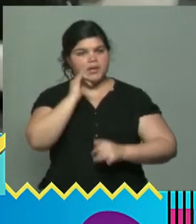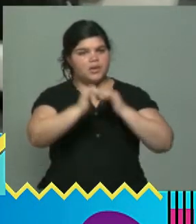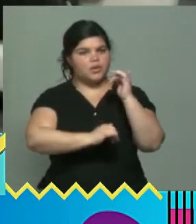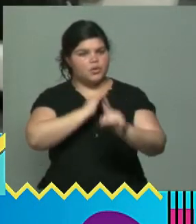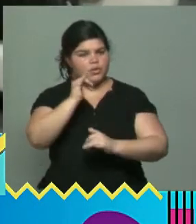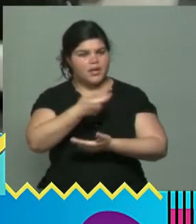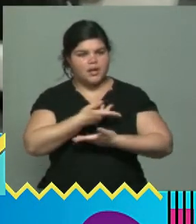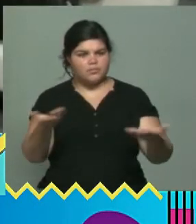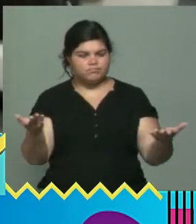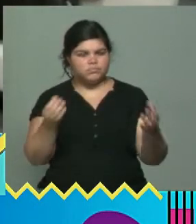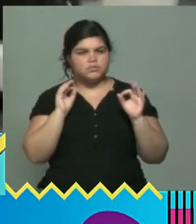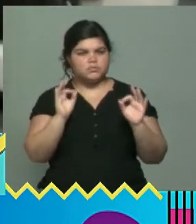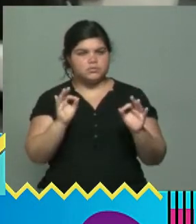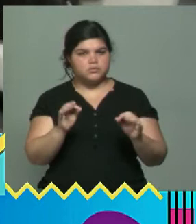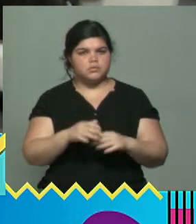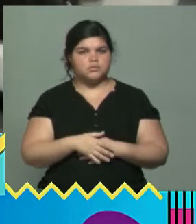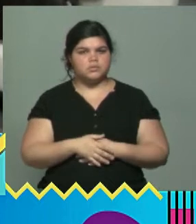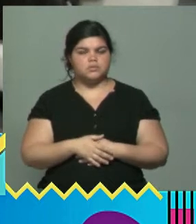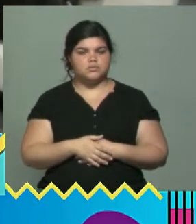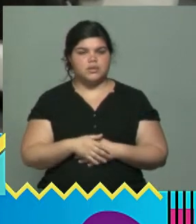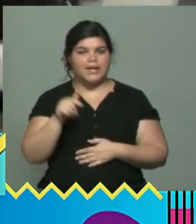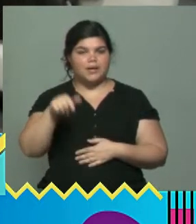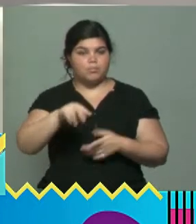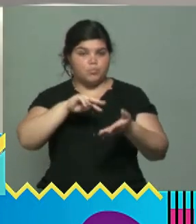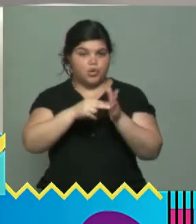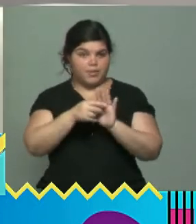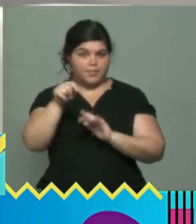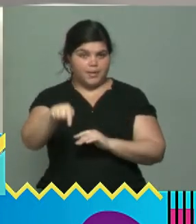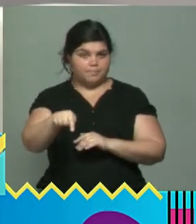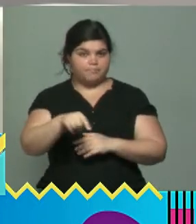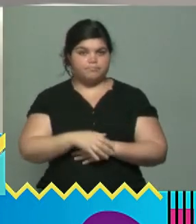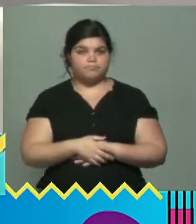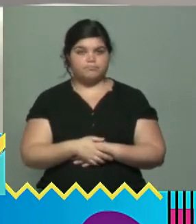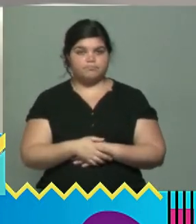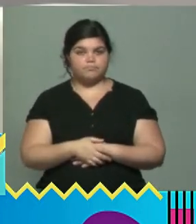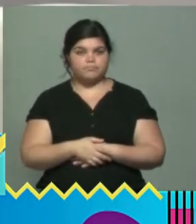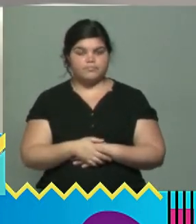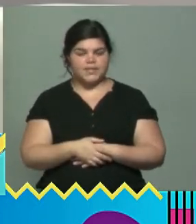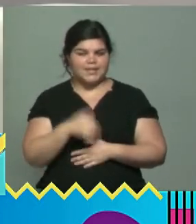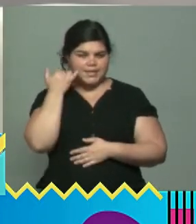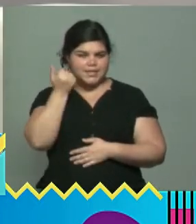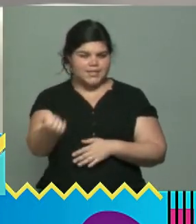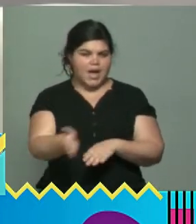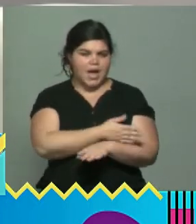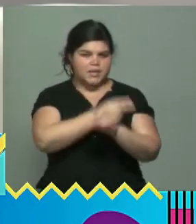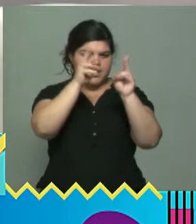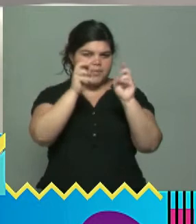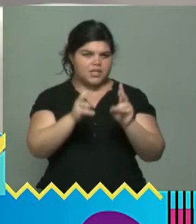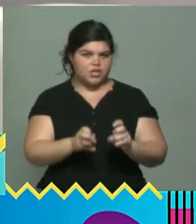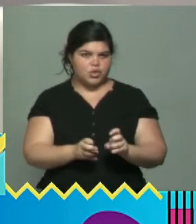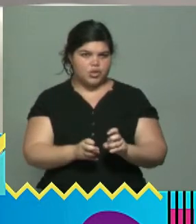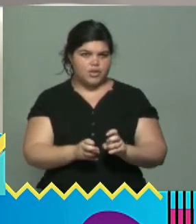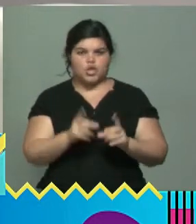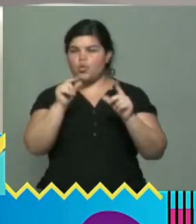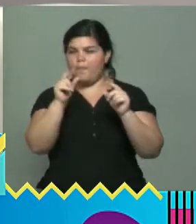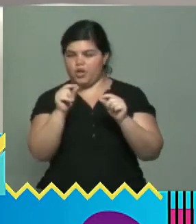más, de manera más tangible, esta problemática, ¿se tiene ya estudios de casos, en números